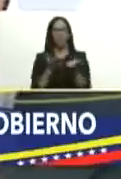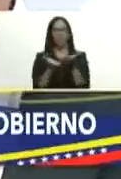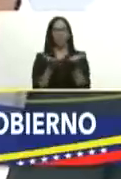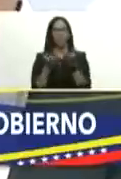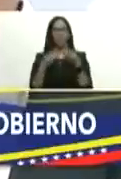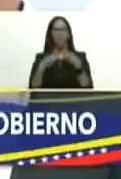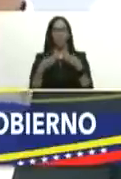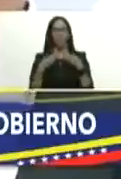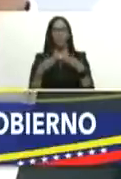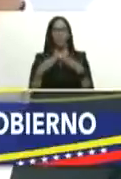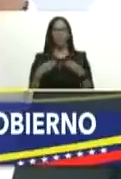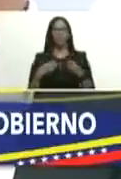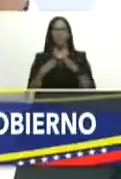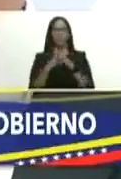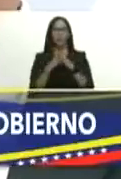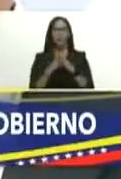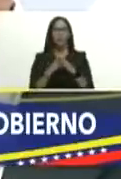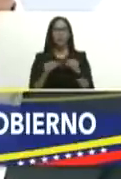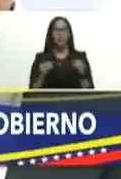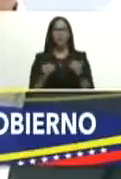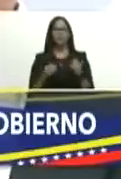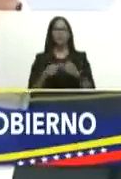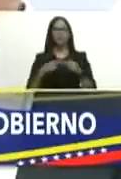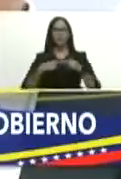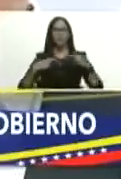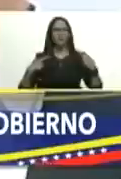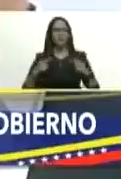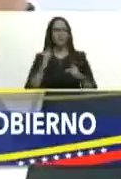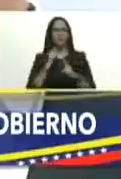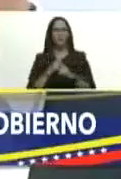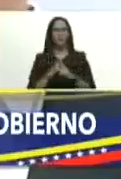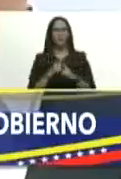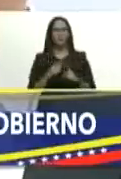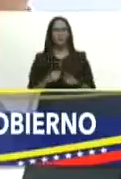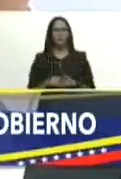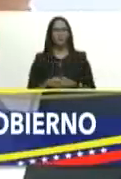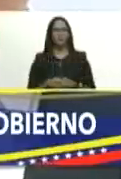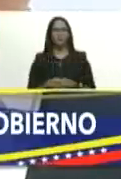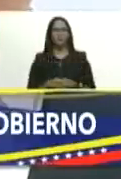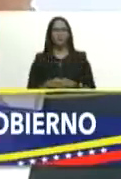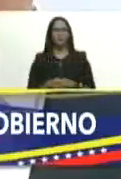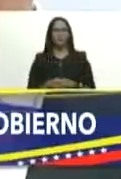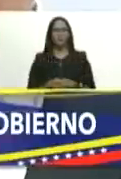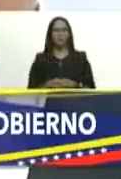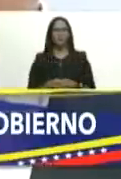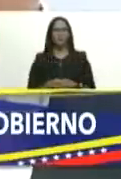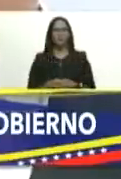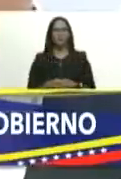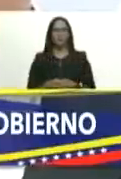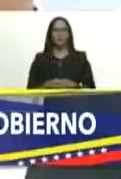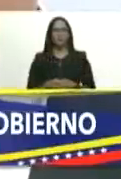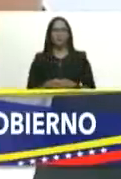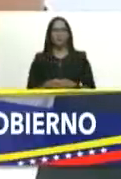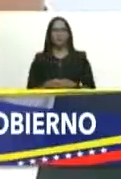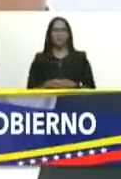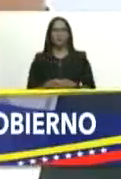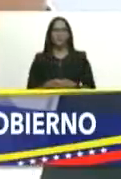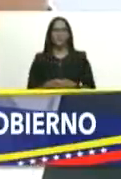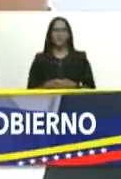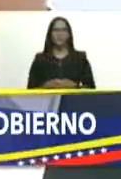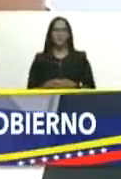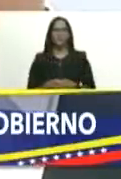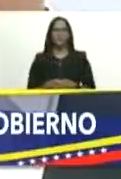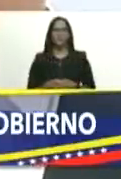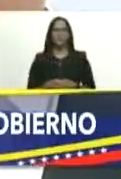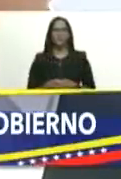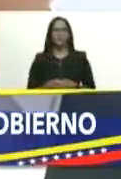detectar todas las desviaciones que tenemos en cada uno de los estados, por supuesto en uno de los municipios. Con esta herramienta tenga por seguro